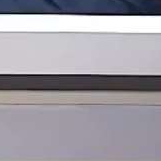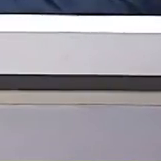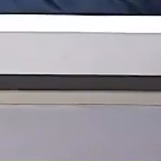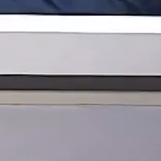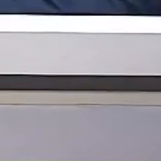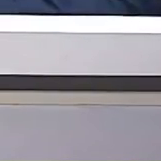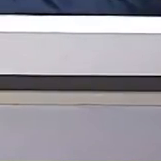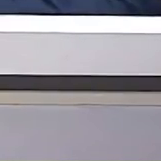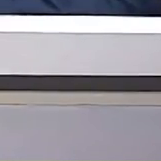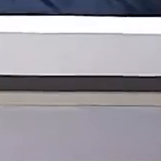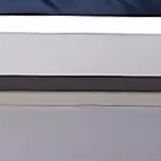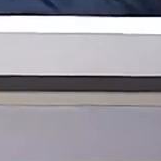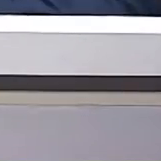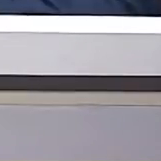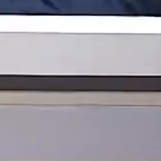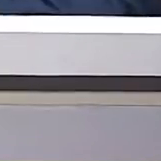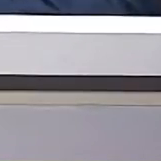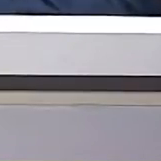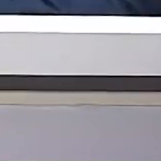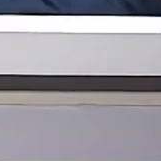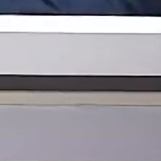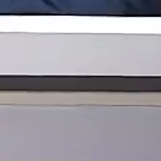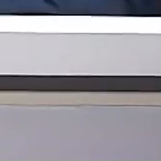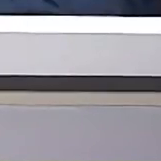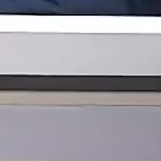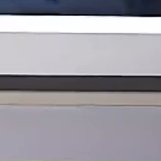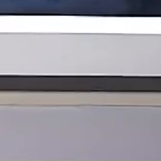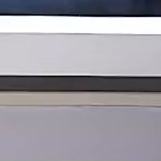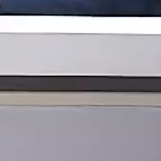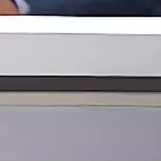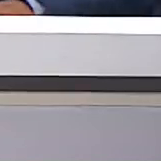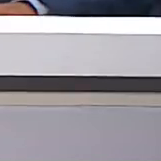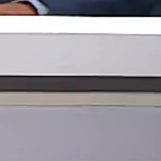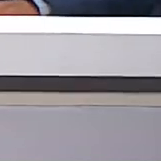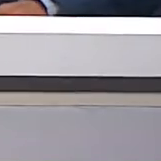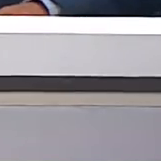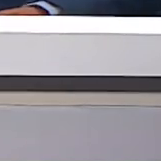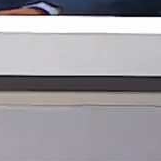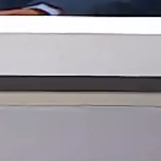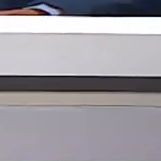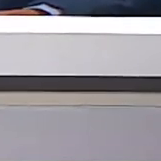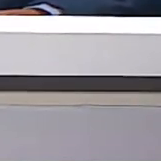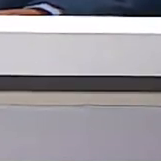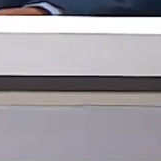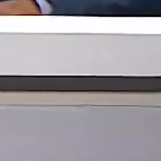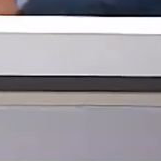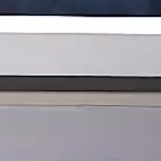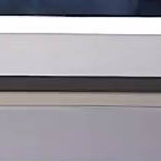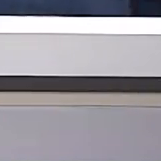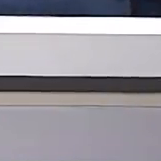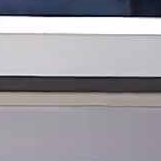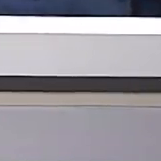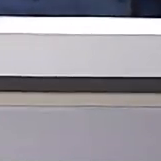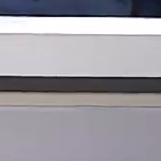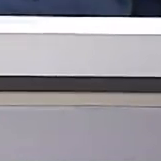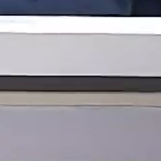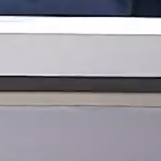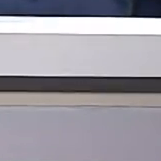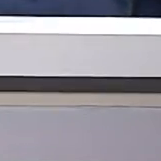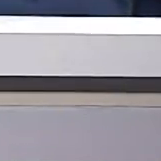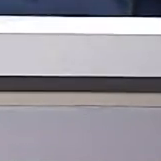pantalla de todos nuestros televidentes y yo creo que estamos listos para iniciar claro que si lengua de señas colombianas para la comunidad con discapacidad auditiva